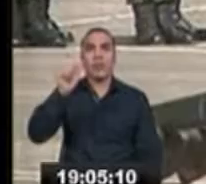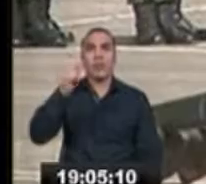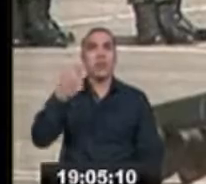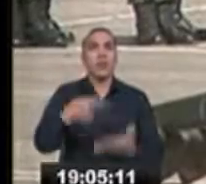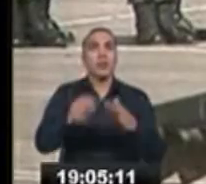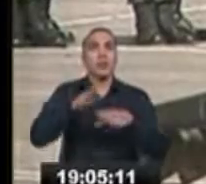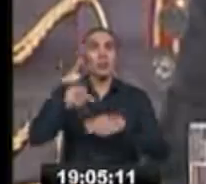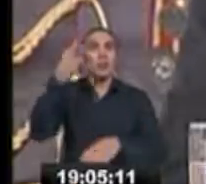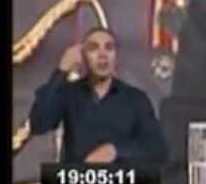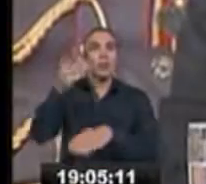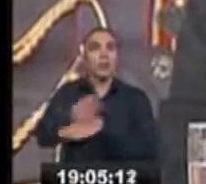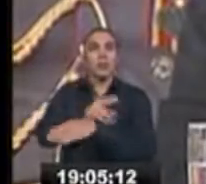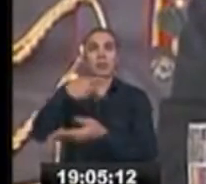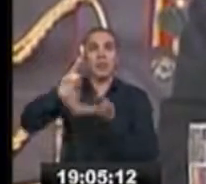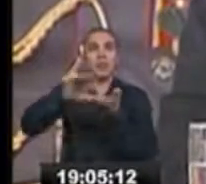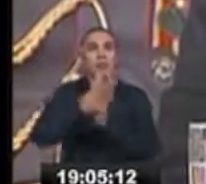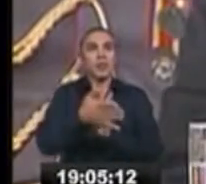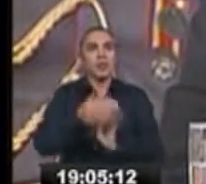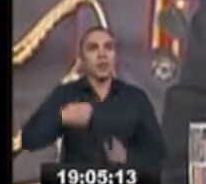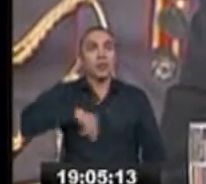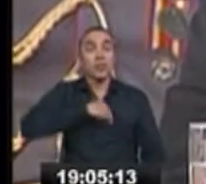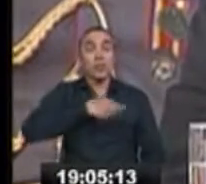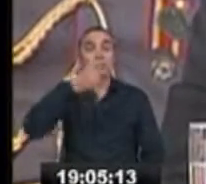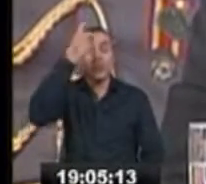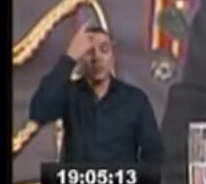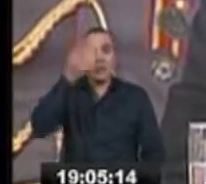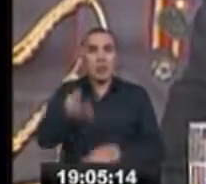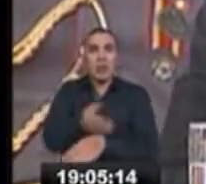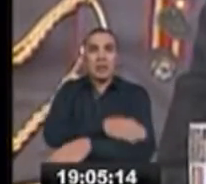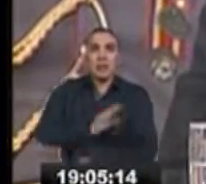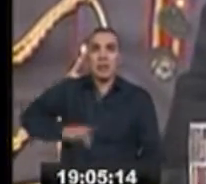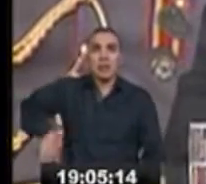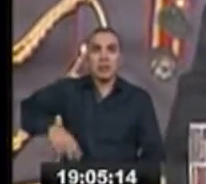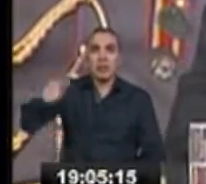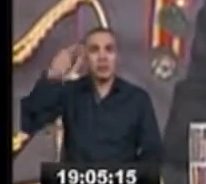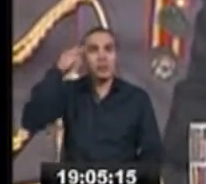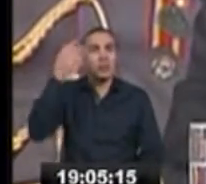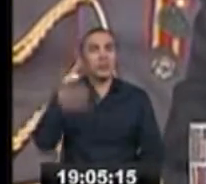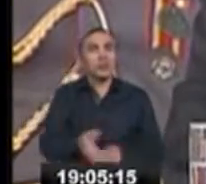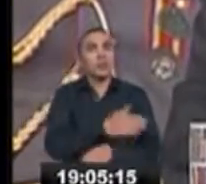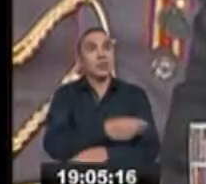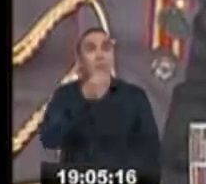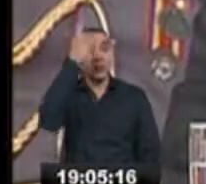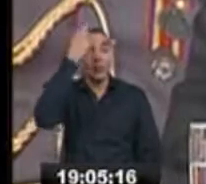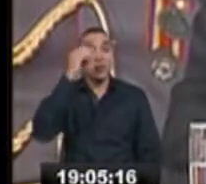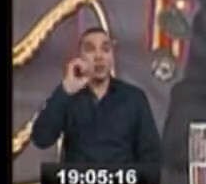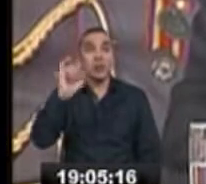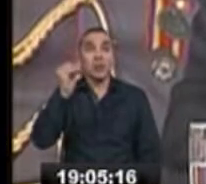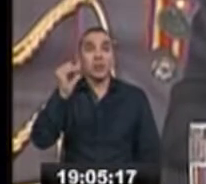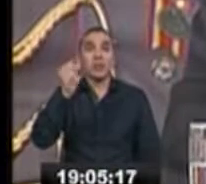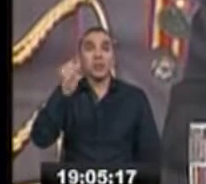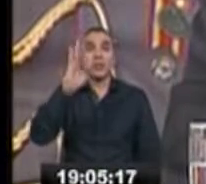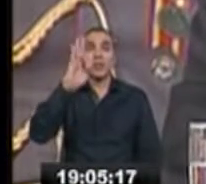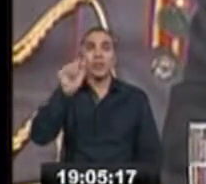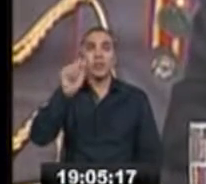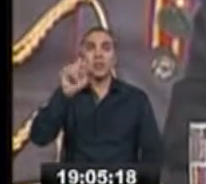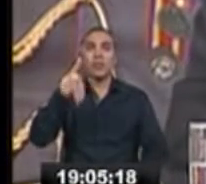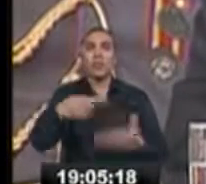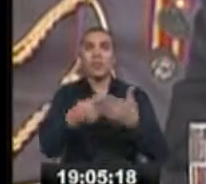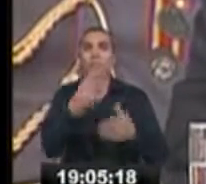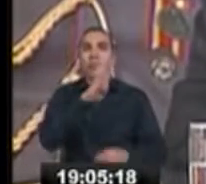su gobierno. Les estamos pagando deudas atrasadas del gobierno anterior. La deuda con el ISFA era